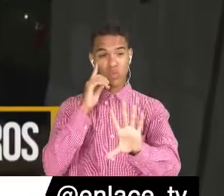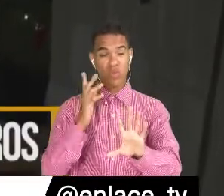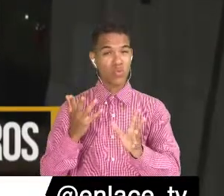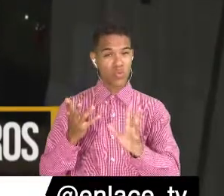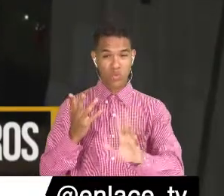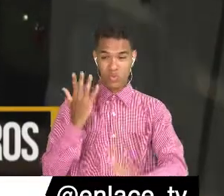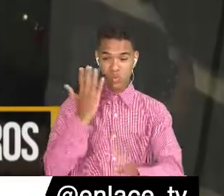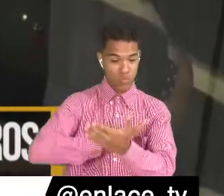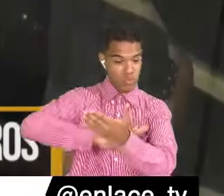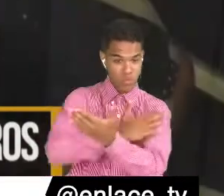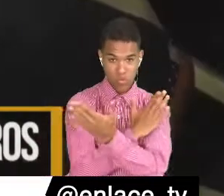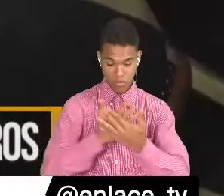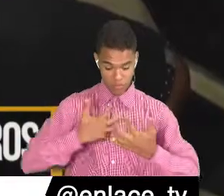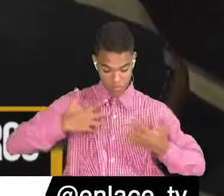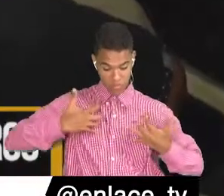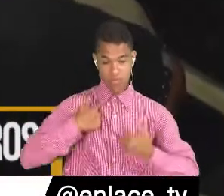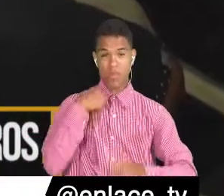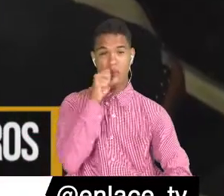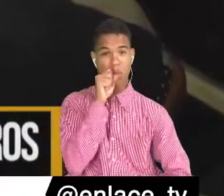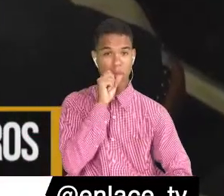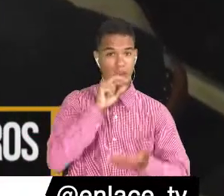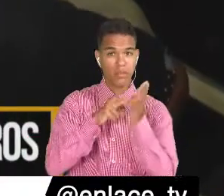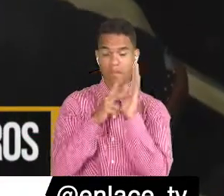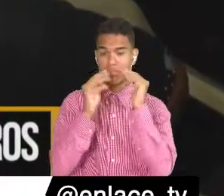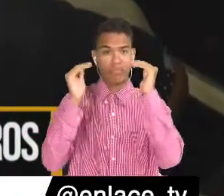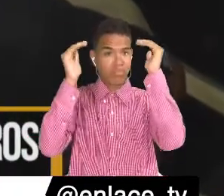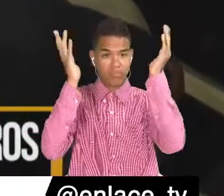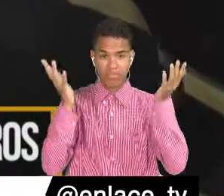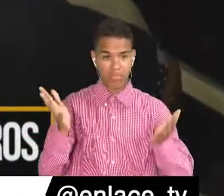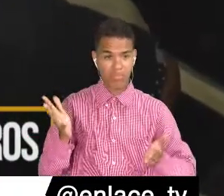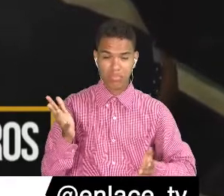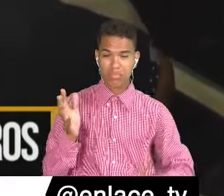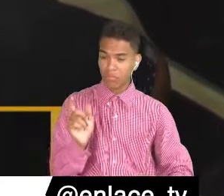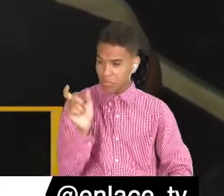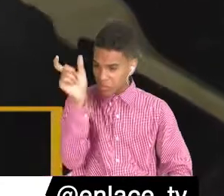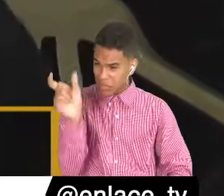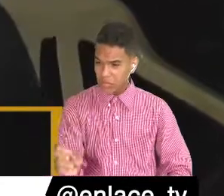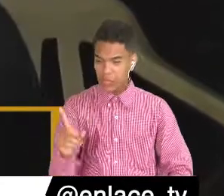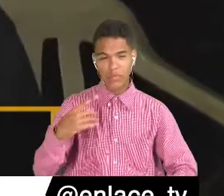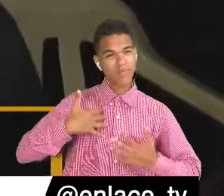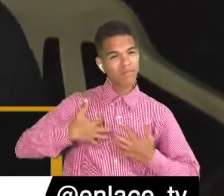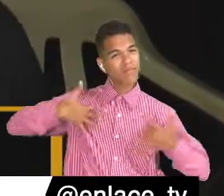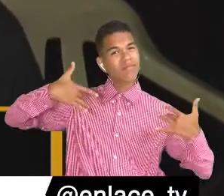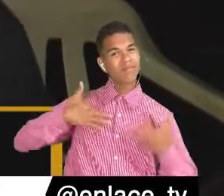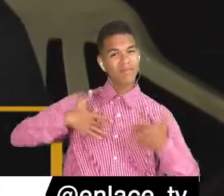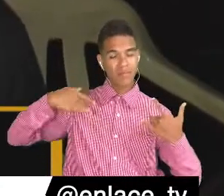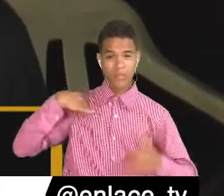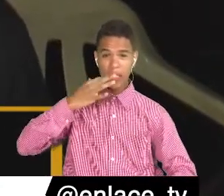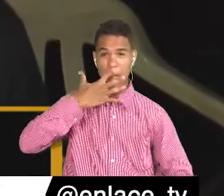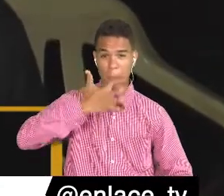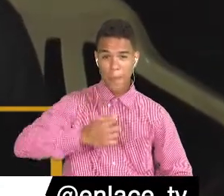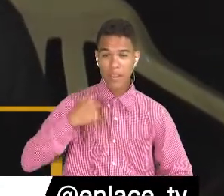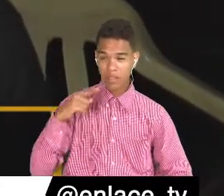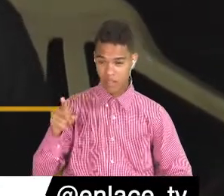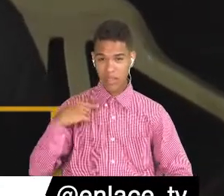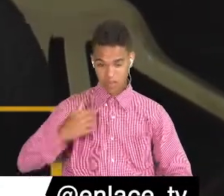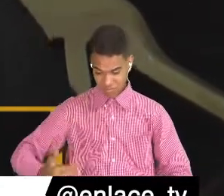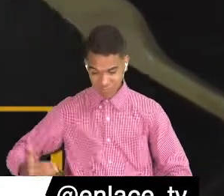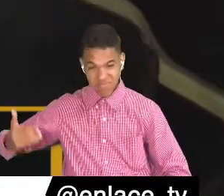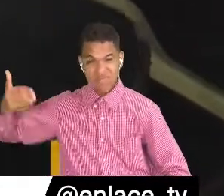música en Barranca Bermeja. El Poli es un personaje de la música vallenata que en verdad pues... Todos los que vinimos aquí a Barranca durante